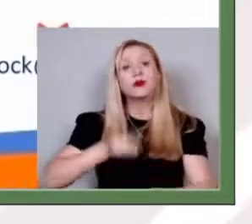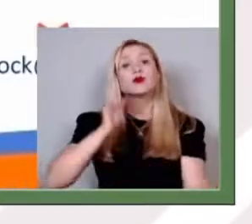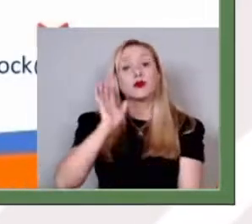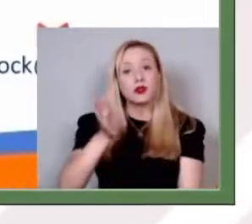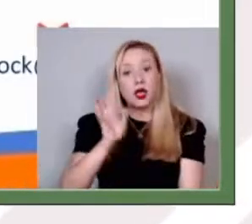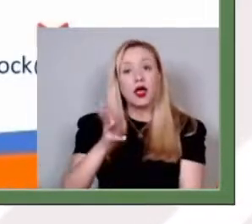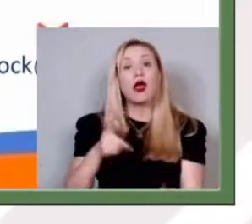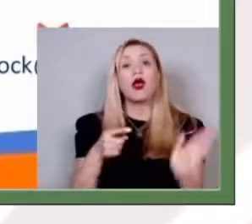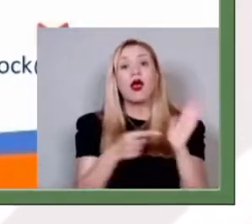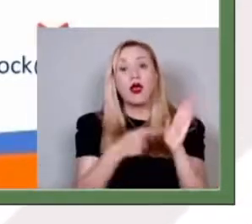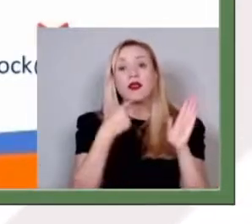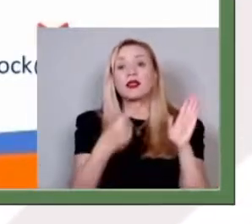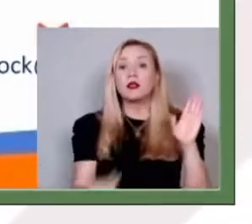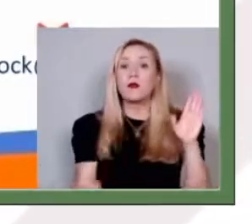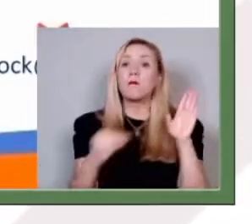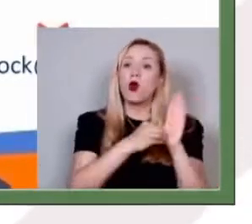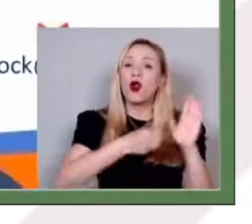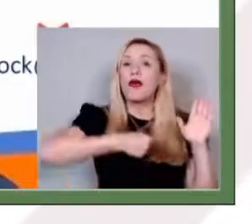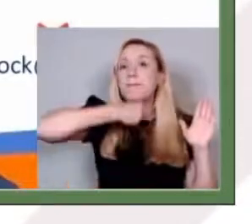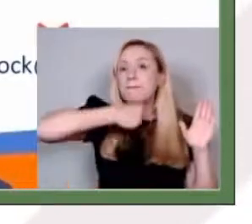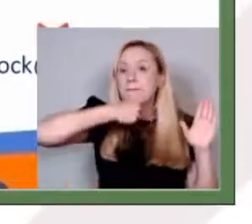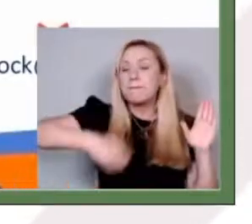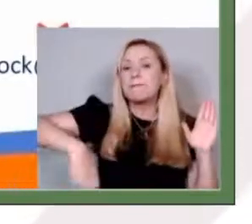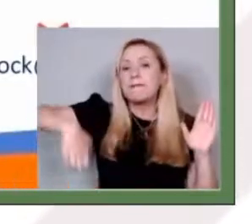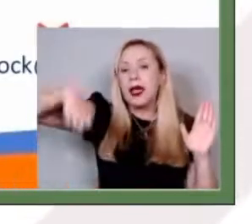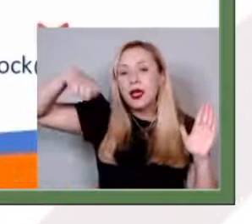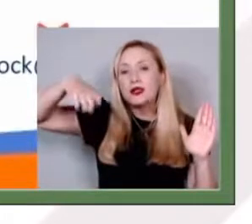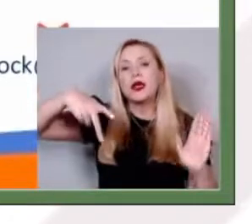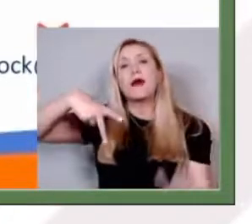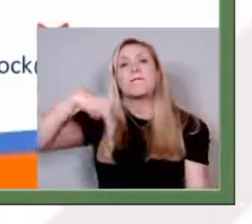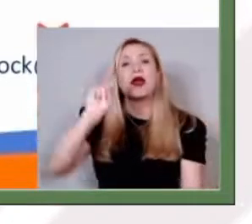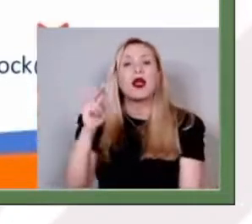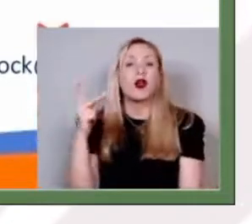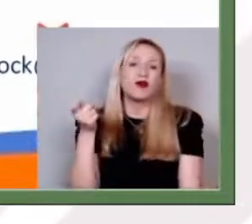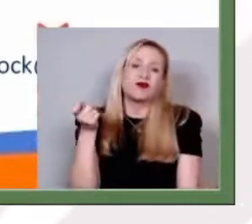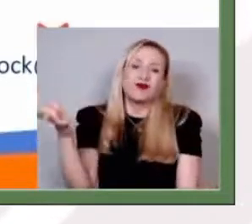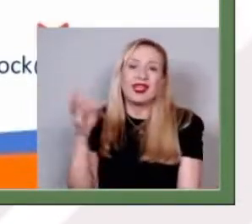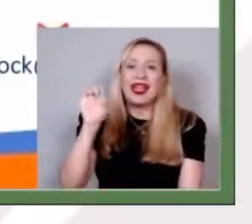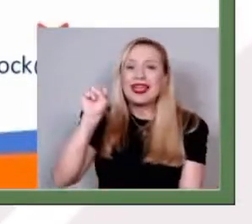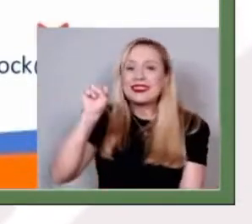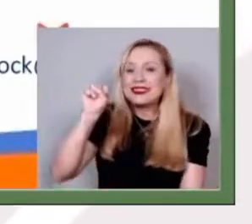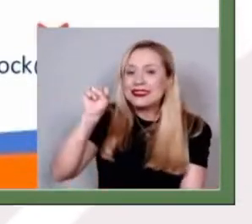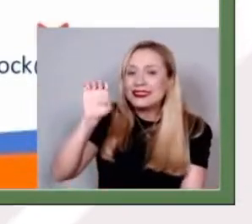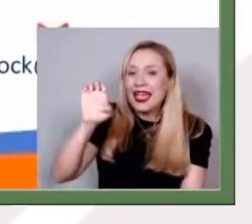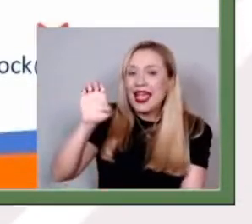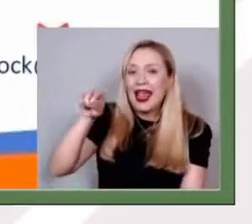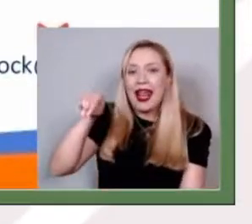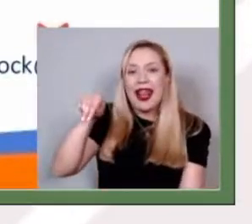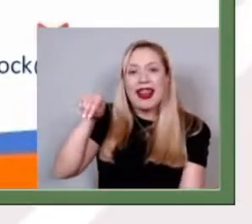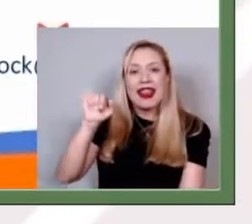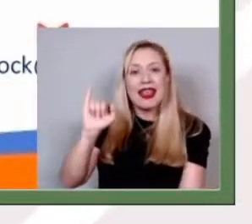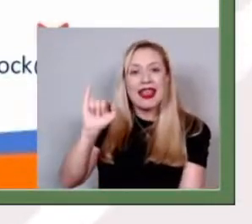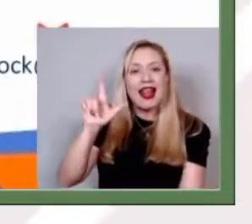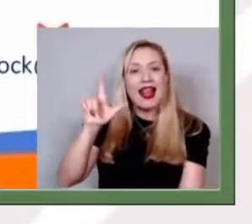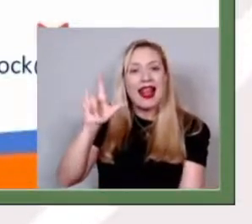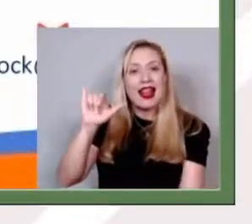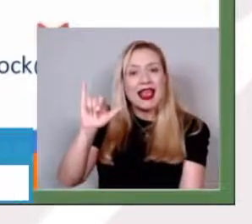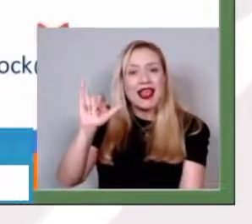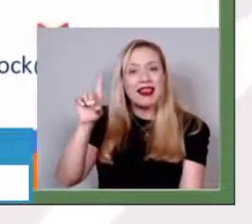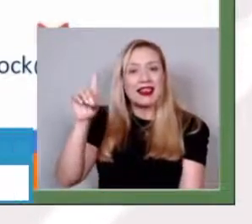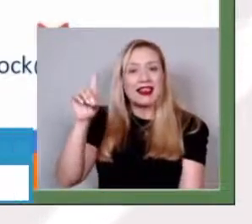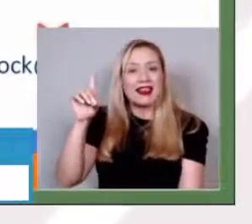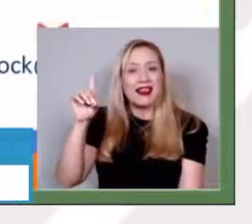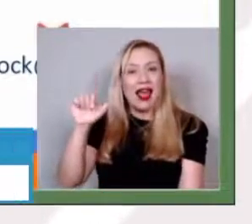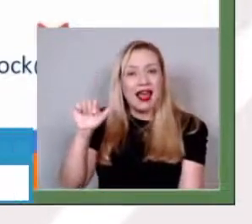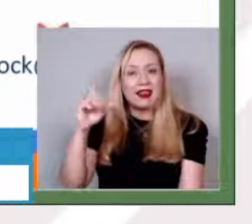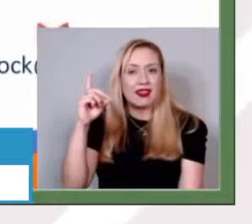incluida aquí la vejez, nada más que con el término senilidad. Ese es el punto, que hoy quieren cambiar senilidad por vejez y estaba